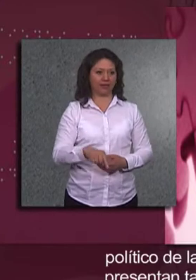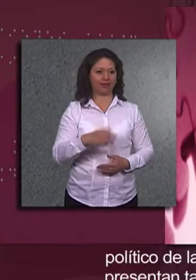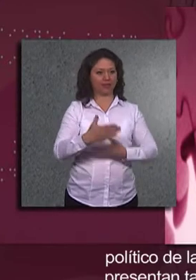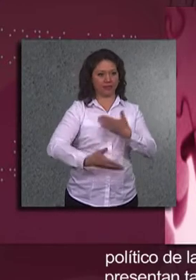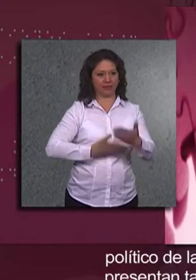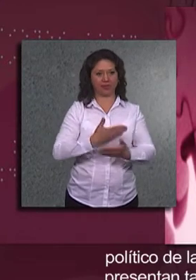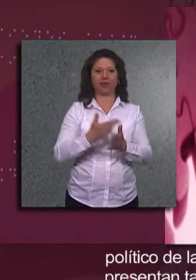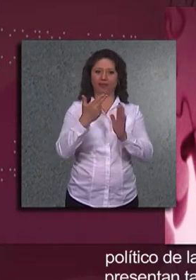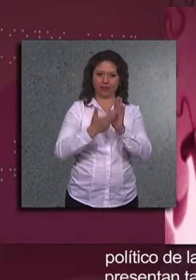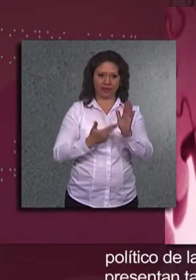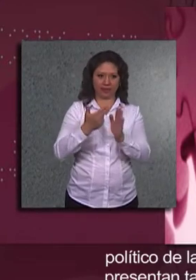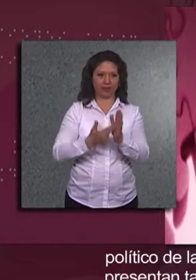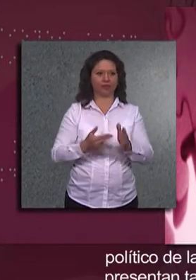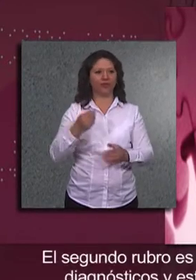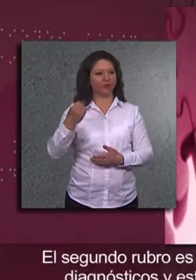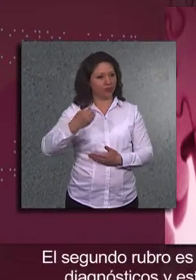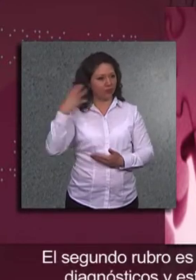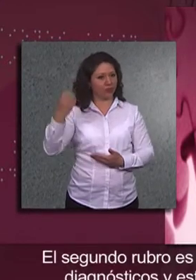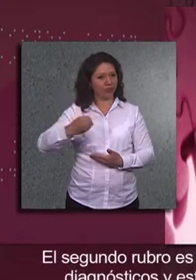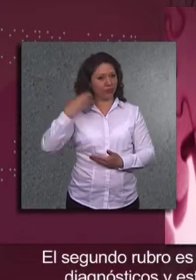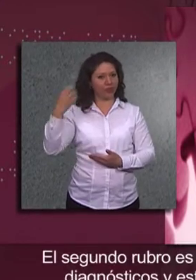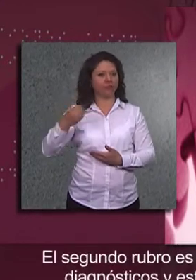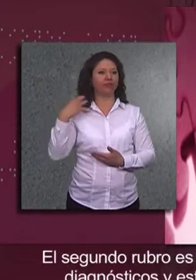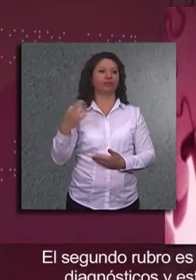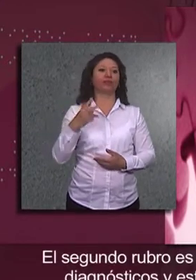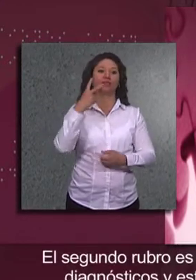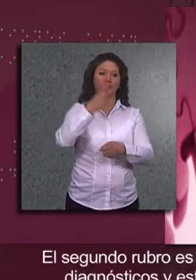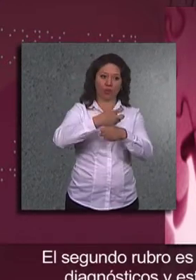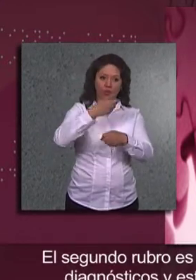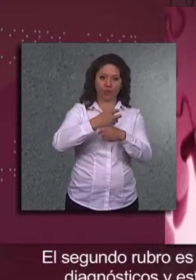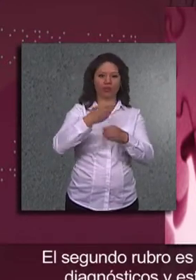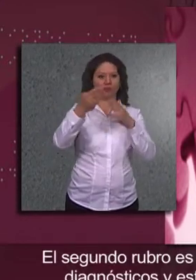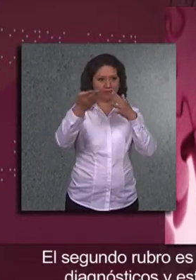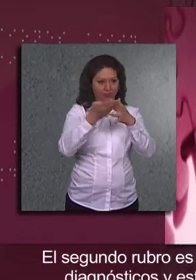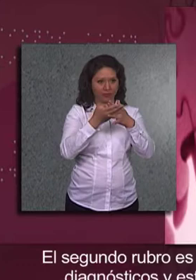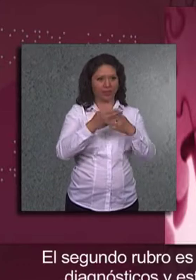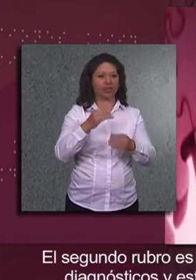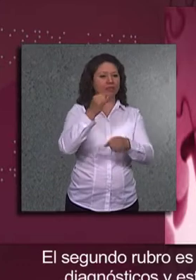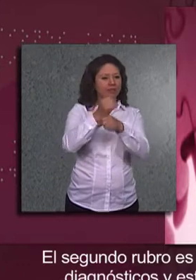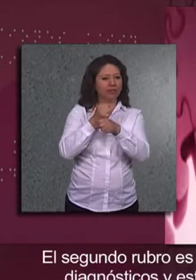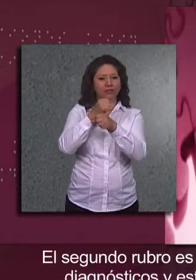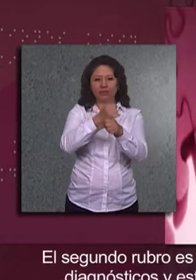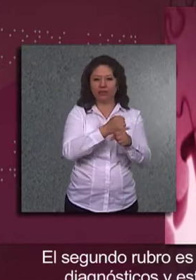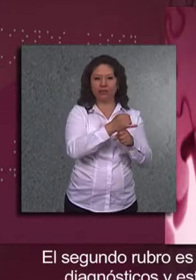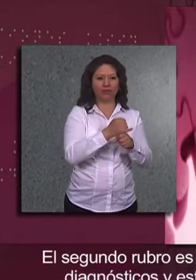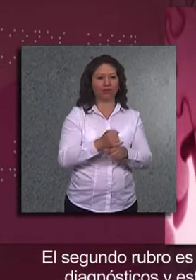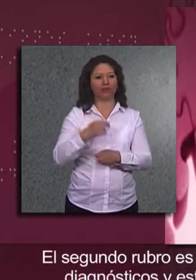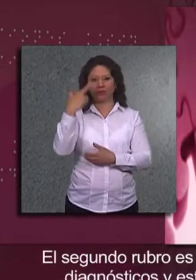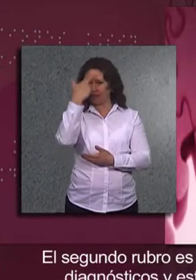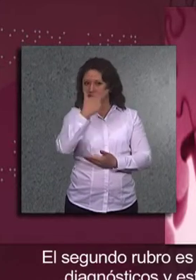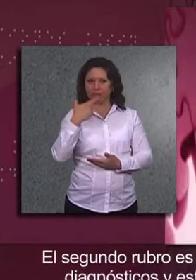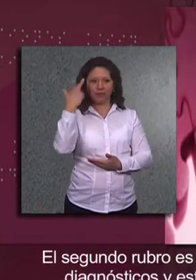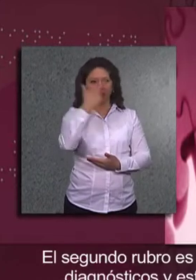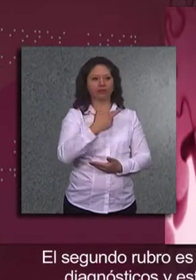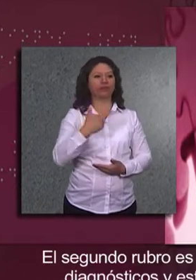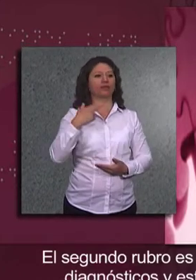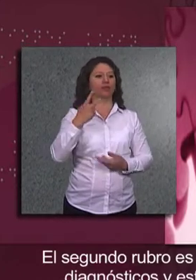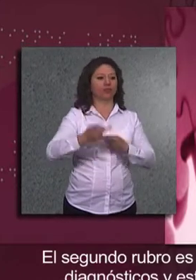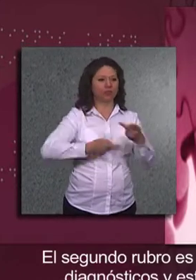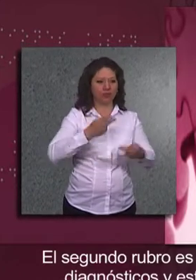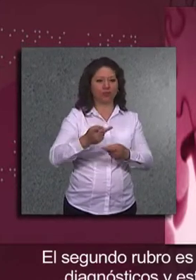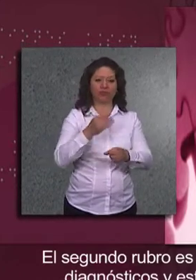talleres cursos el segundo rubro es investigación análisis diagnósticos y estudios